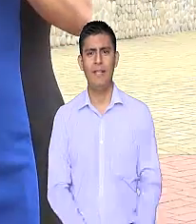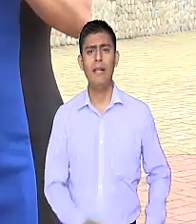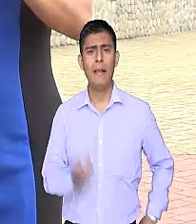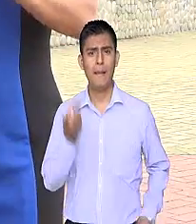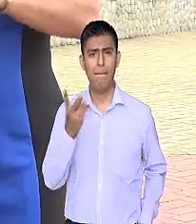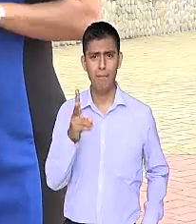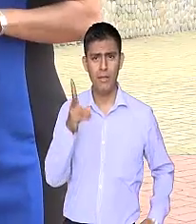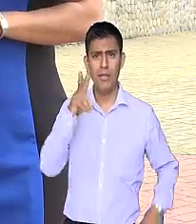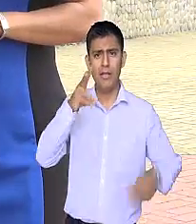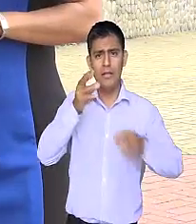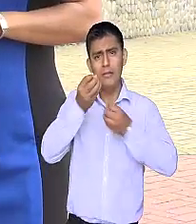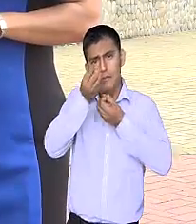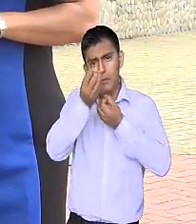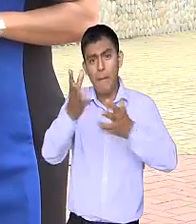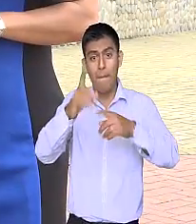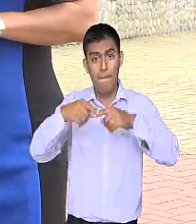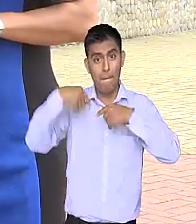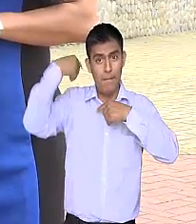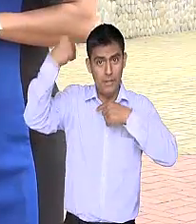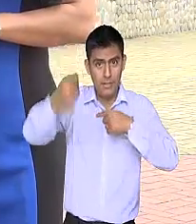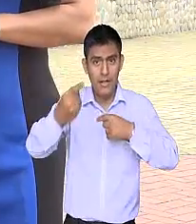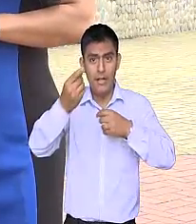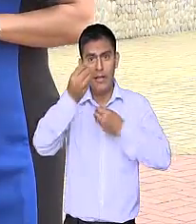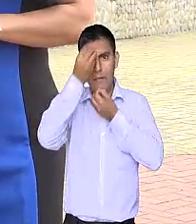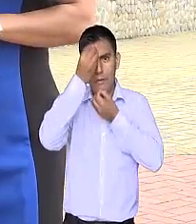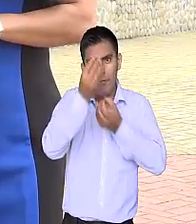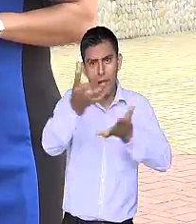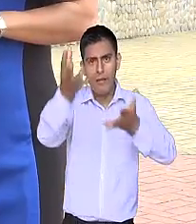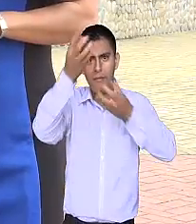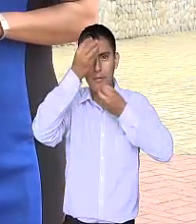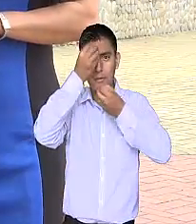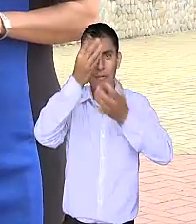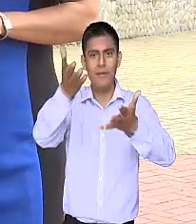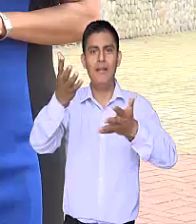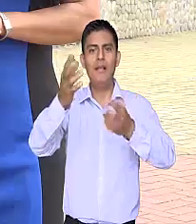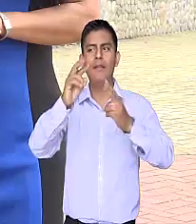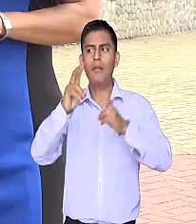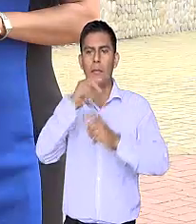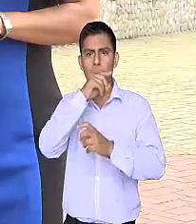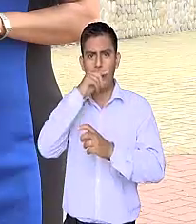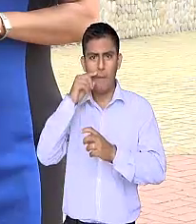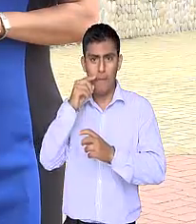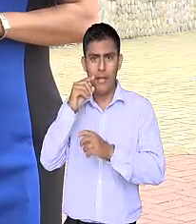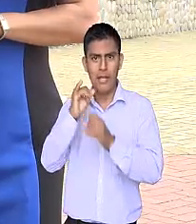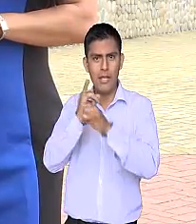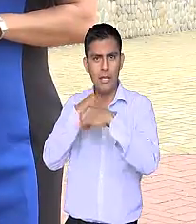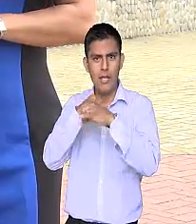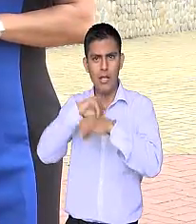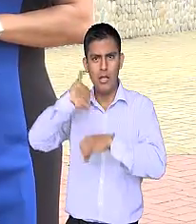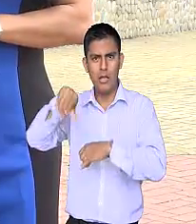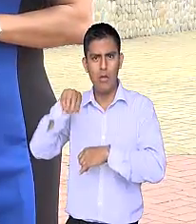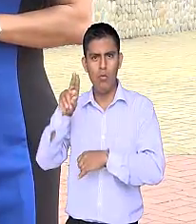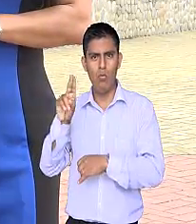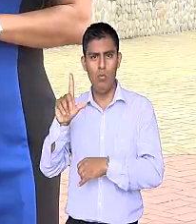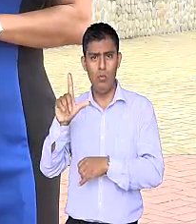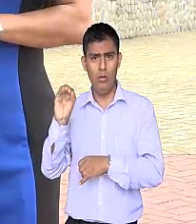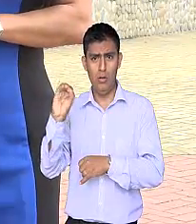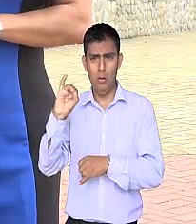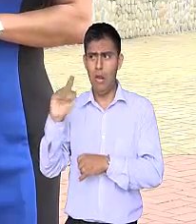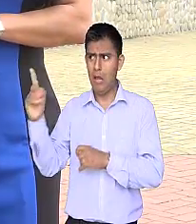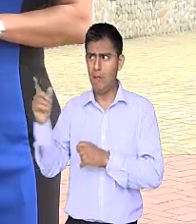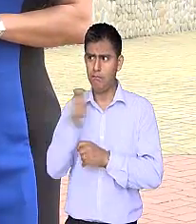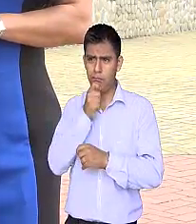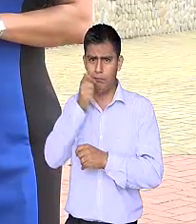Les contamos que más adelante estaremos en la entrevista del día dialogando con el ingeniero Julio Granda, él es tesorero